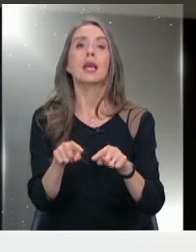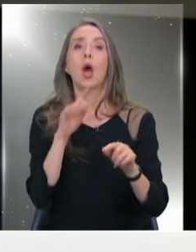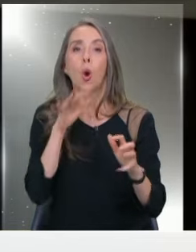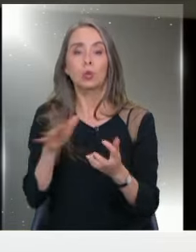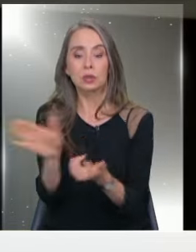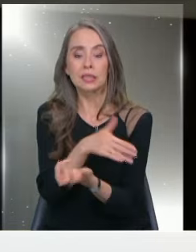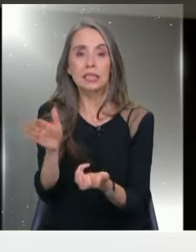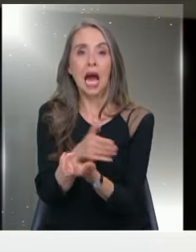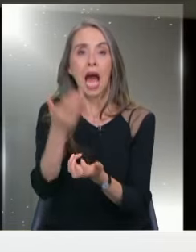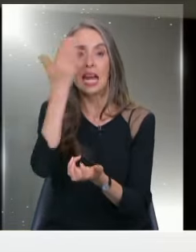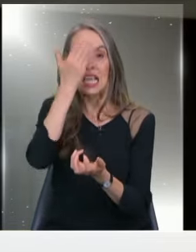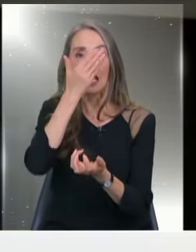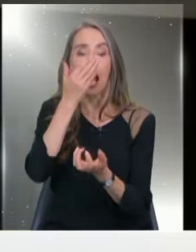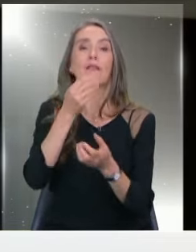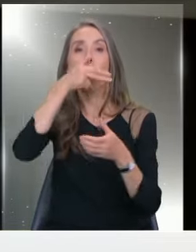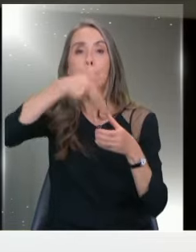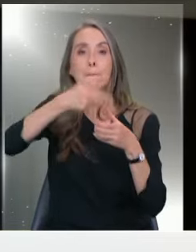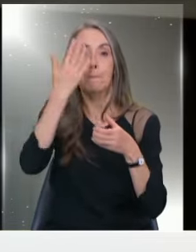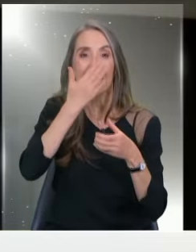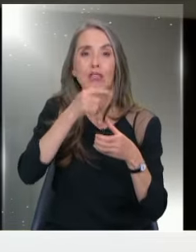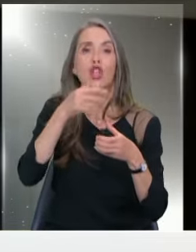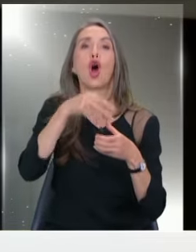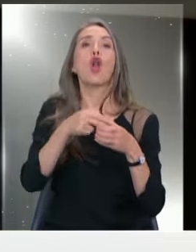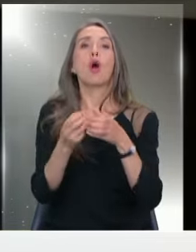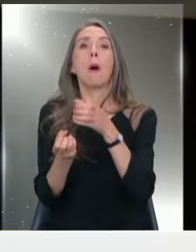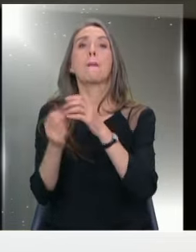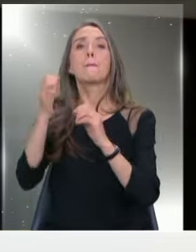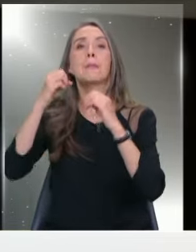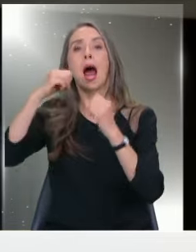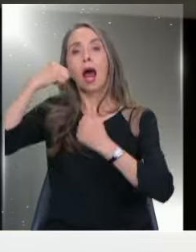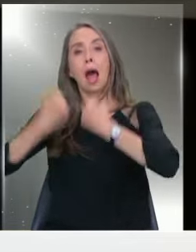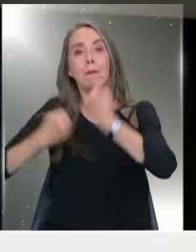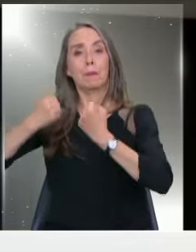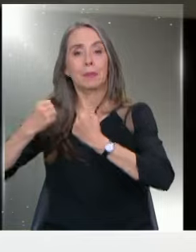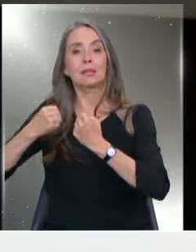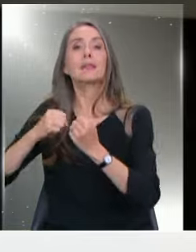fósiles en materia de energía. Mientras que a nosotros nos conviene muchísimo la